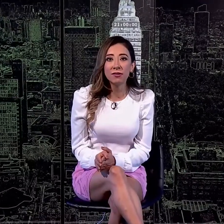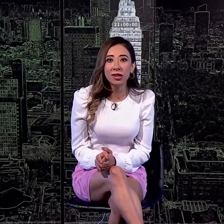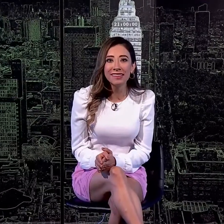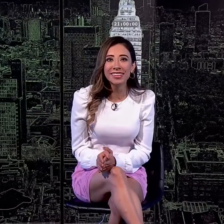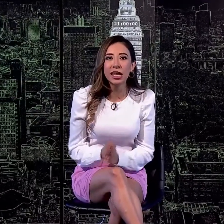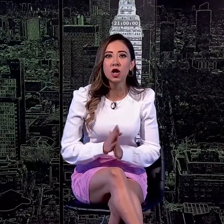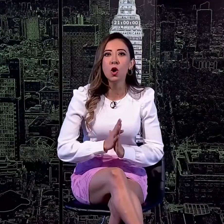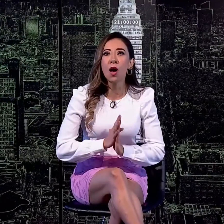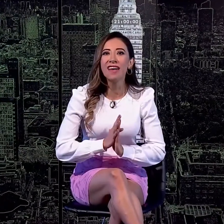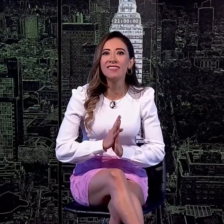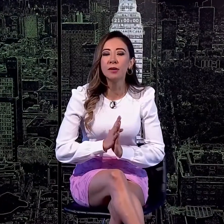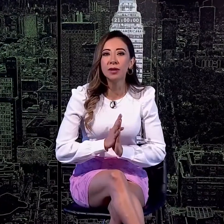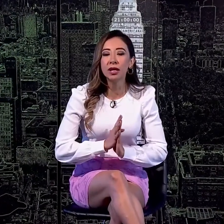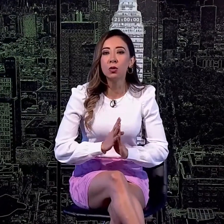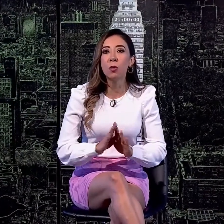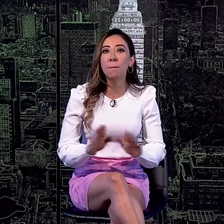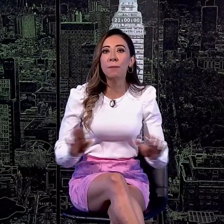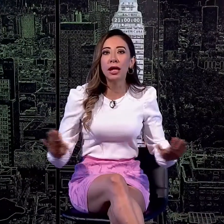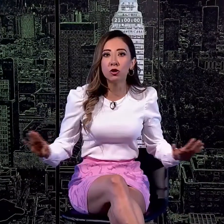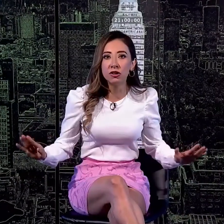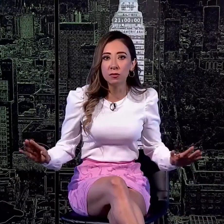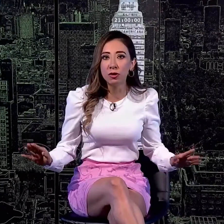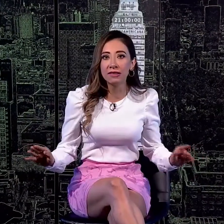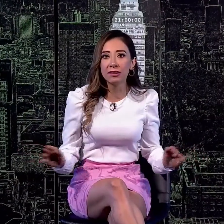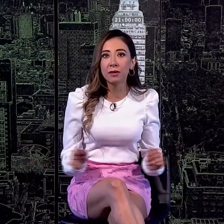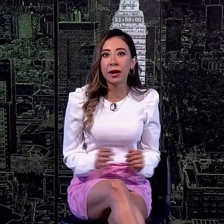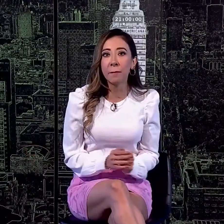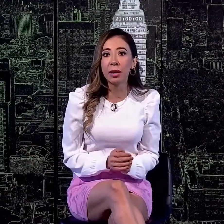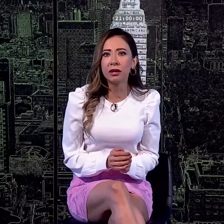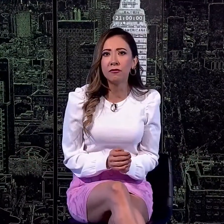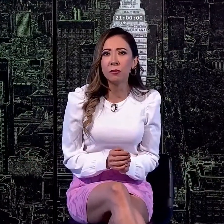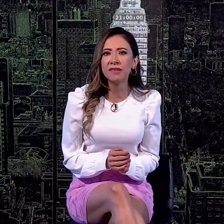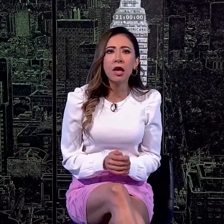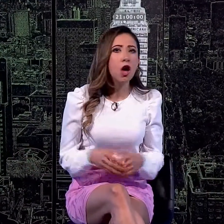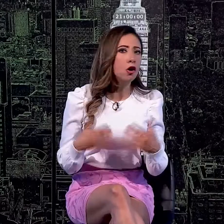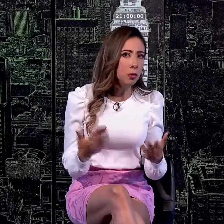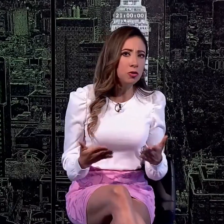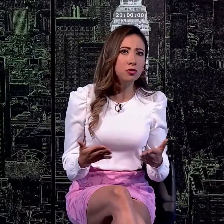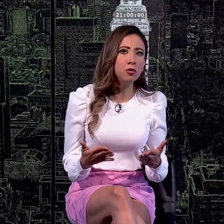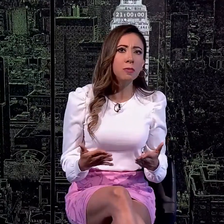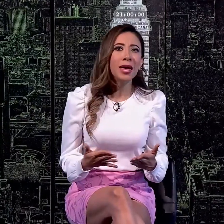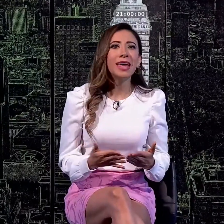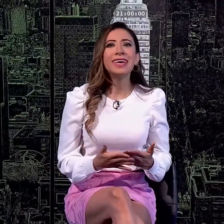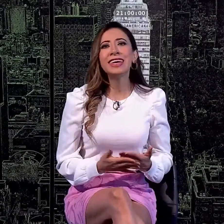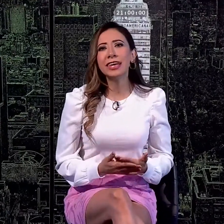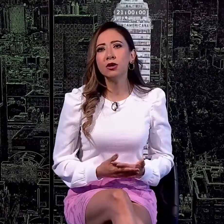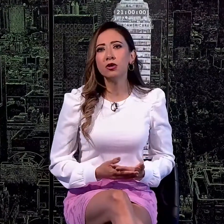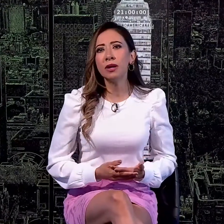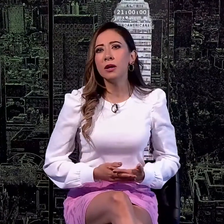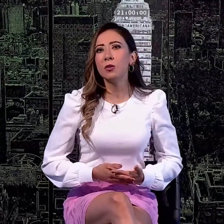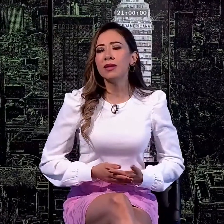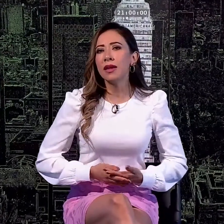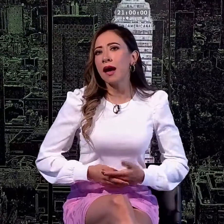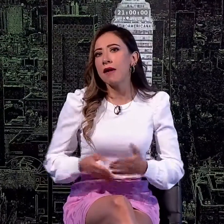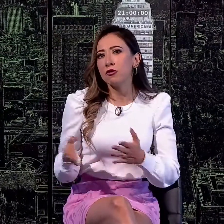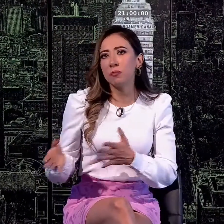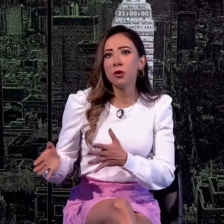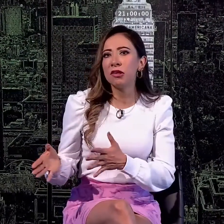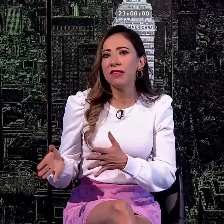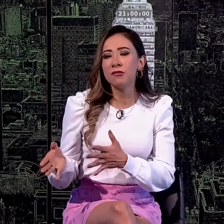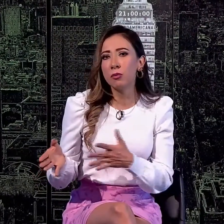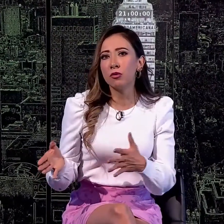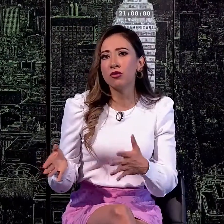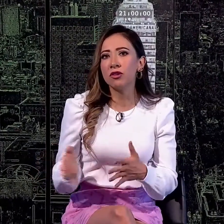de personas que no aceptan el nuevo periodismo que se trabaja en plataformas como YouTube y que no toman en cuenta a